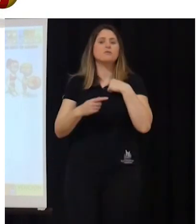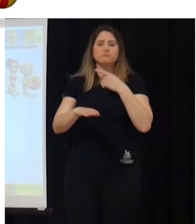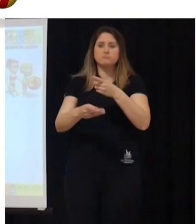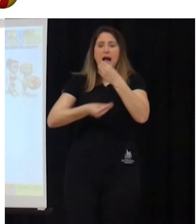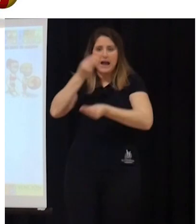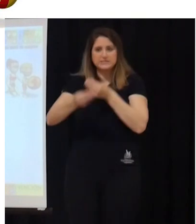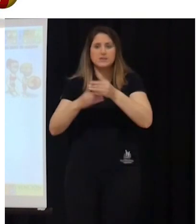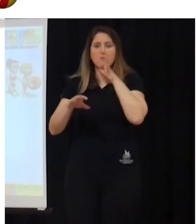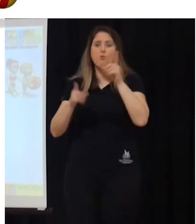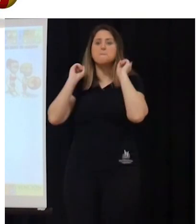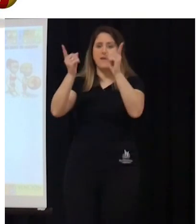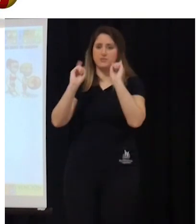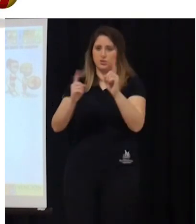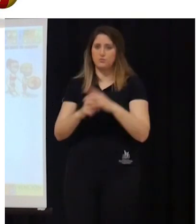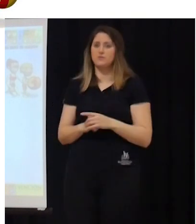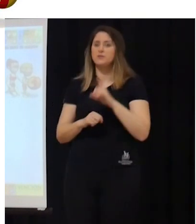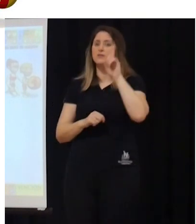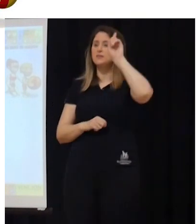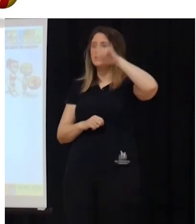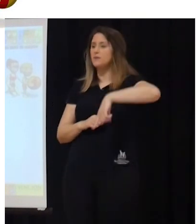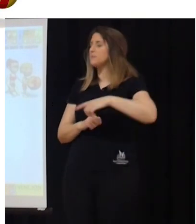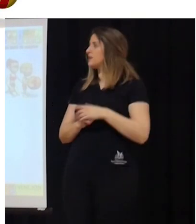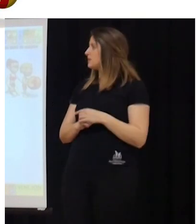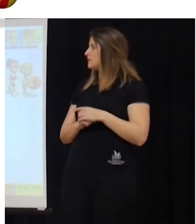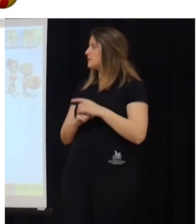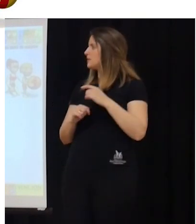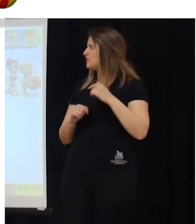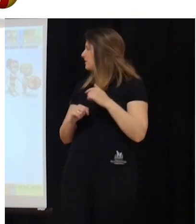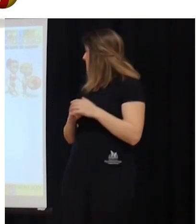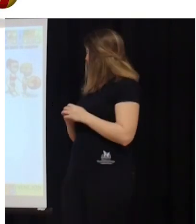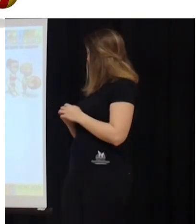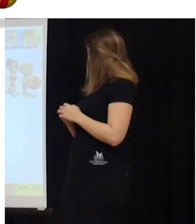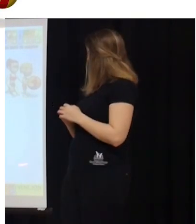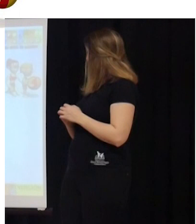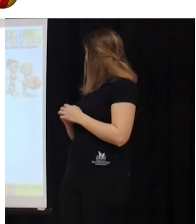El siguiente lugar es el rabón. El rabón es un lugar raro de la naturaleza. Existe,